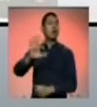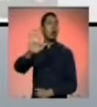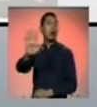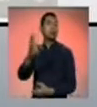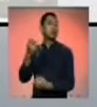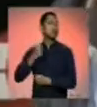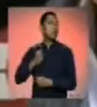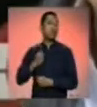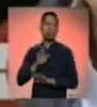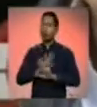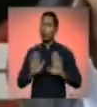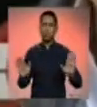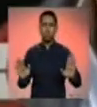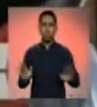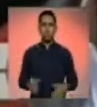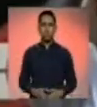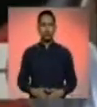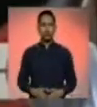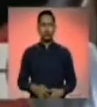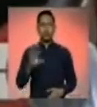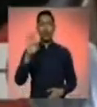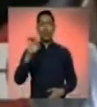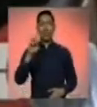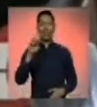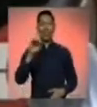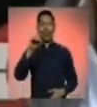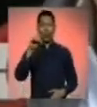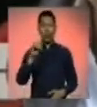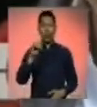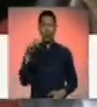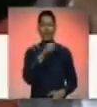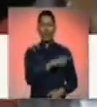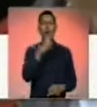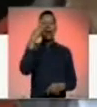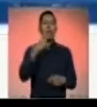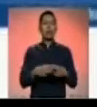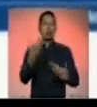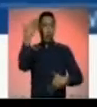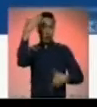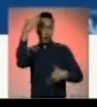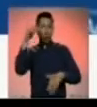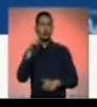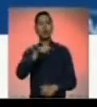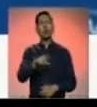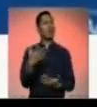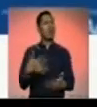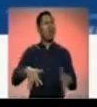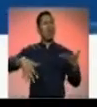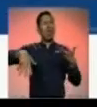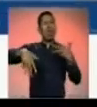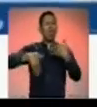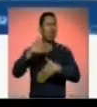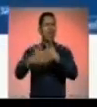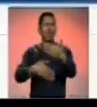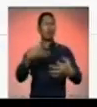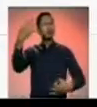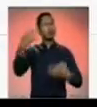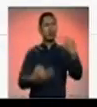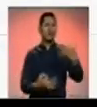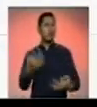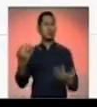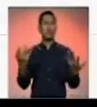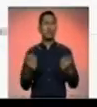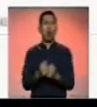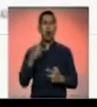función electoral. Fernando Ovalda, ex militante de Sociedad Patriótica, estuvo envuelto en escandalosos procesos judiciales que van